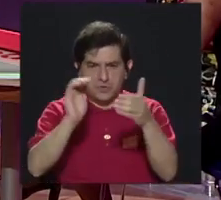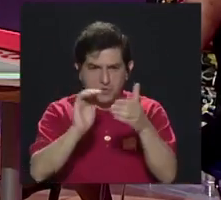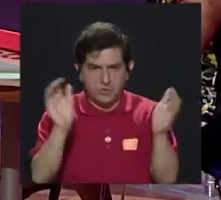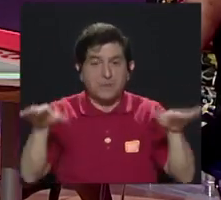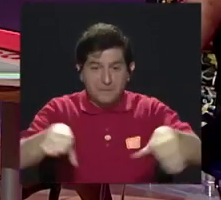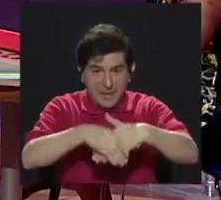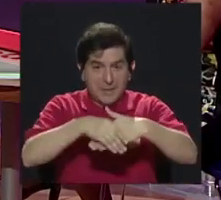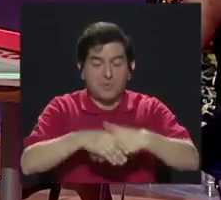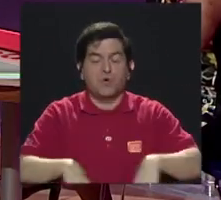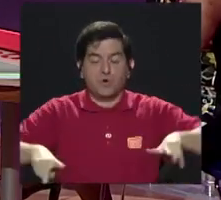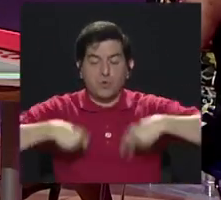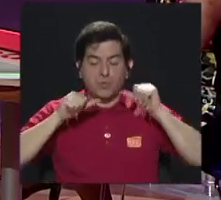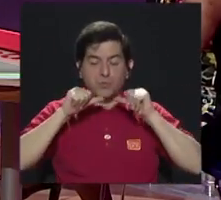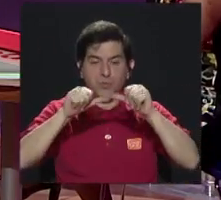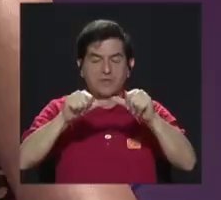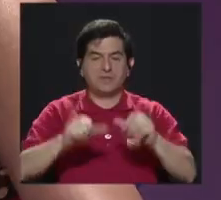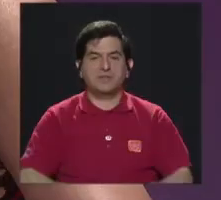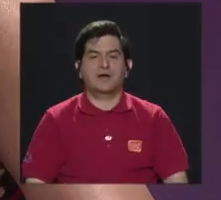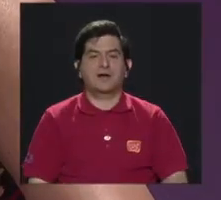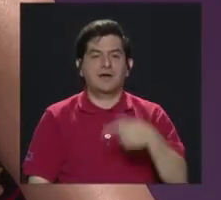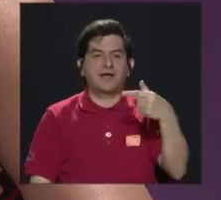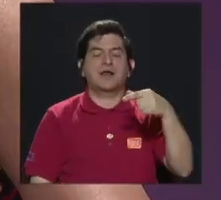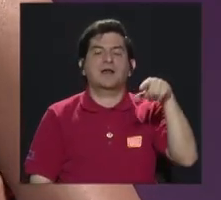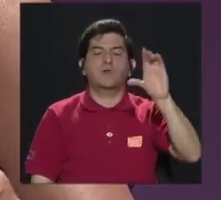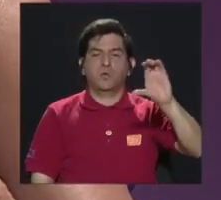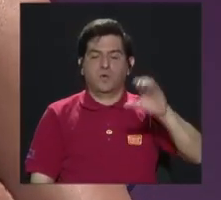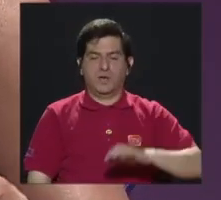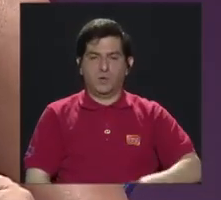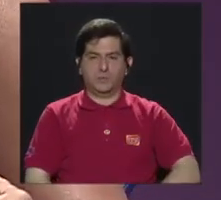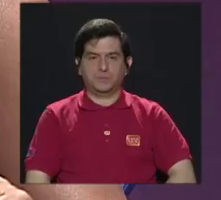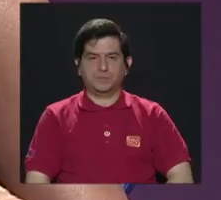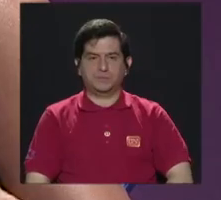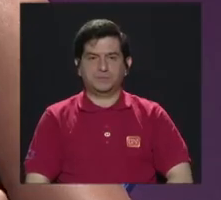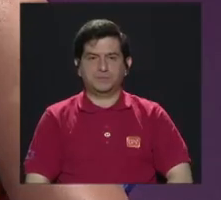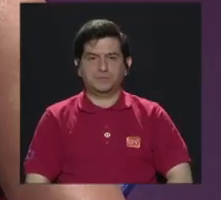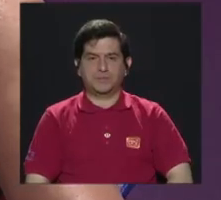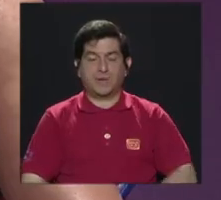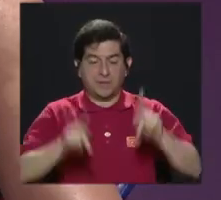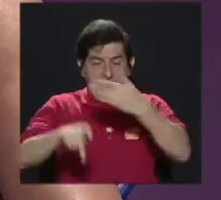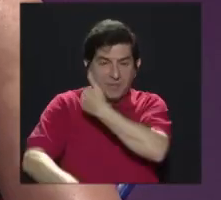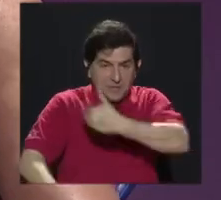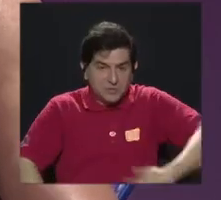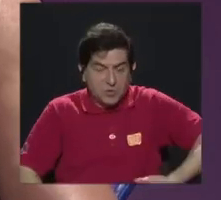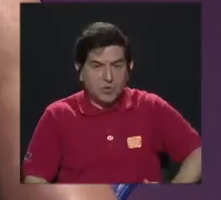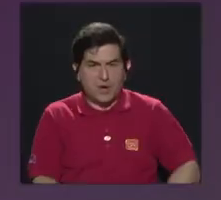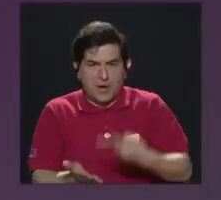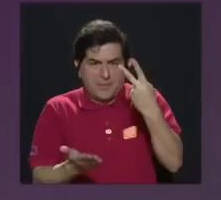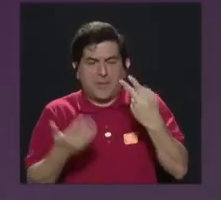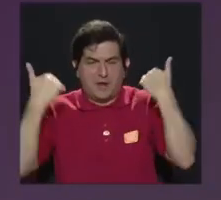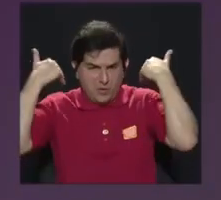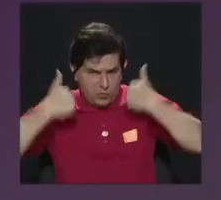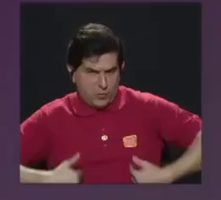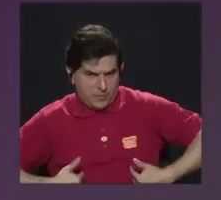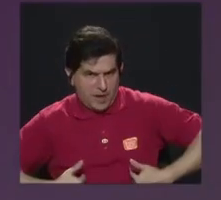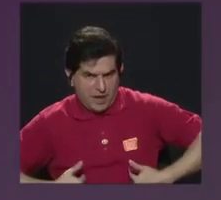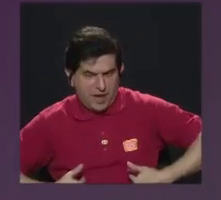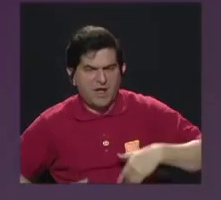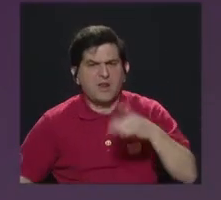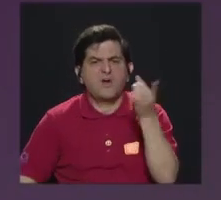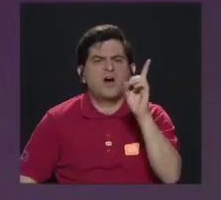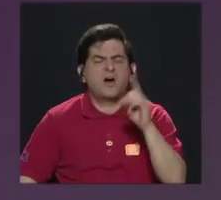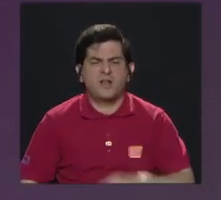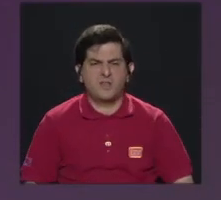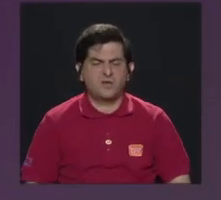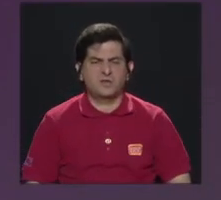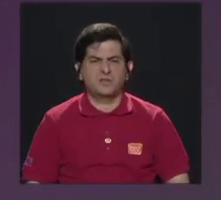porque la vida debe continuar. Y Gerardo Cubero de Heredia dice, si los valores son humanos, ¿dónde quedan